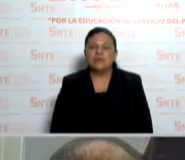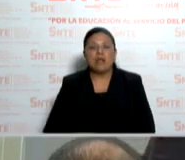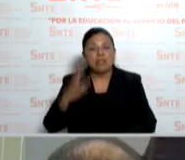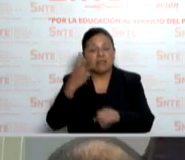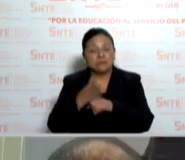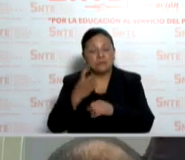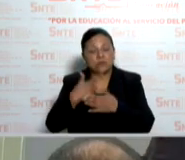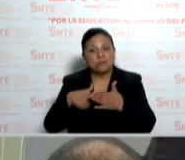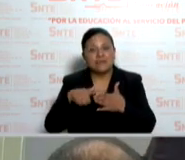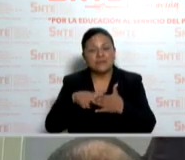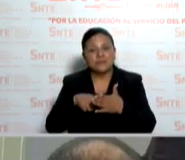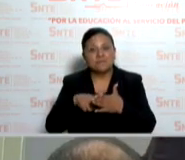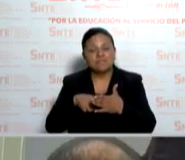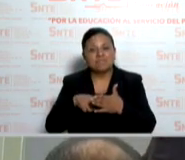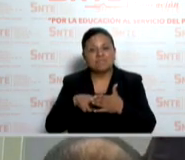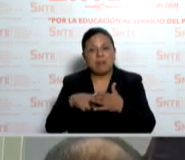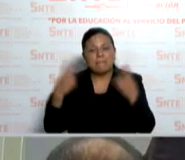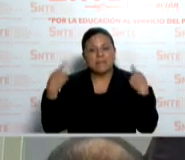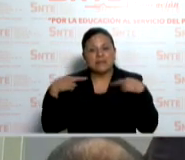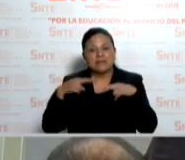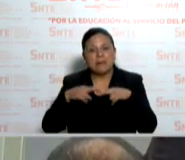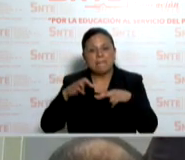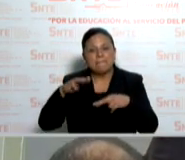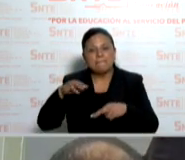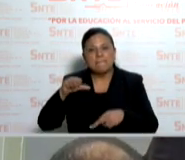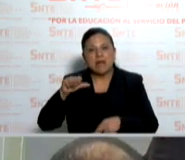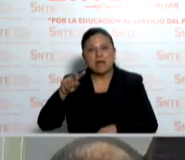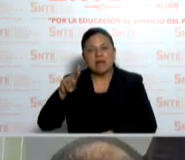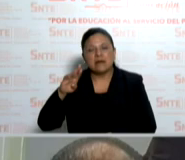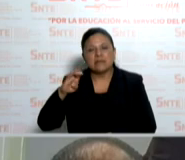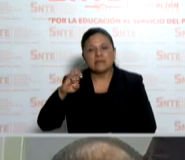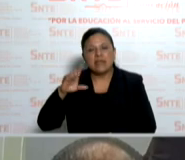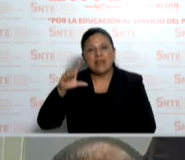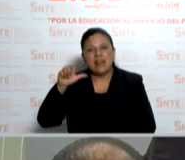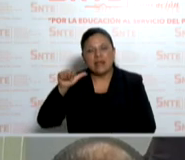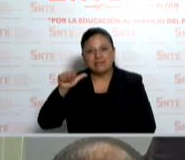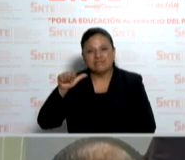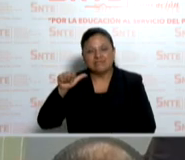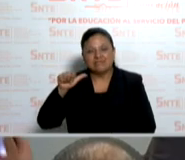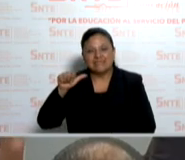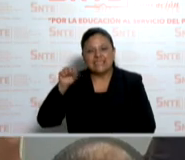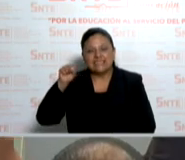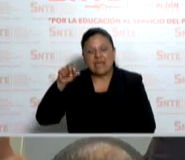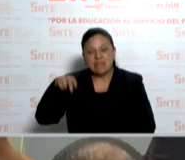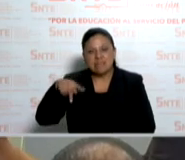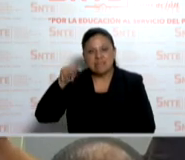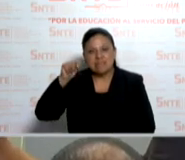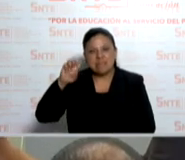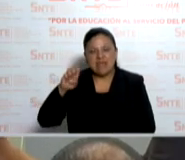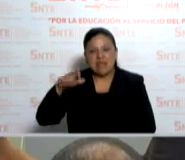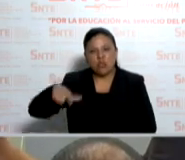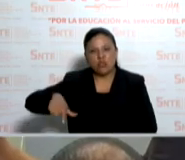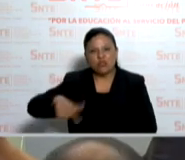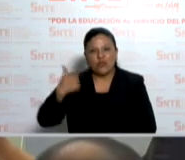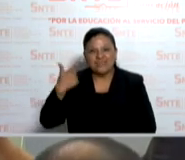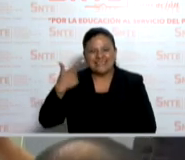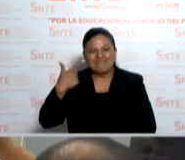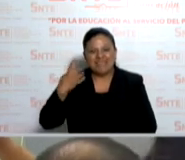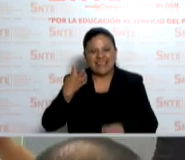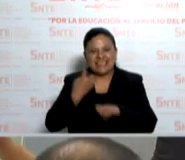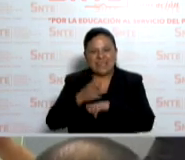Tercer lugar, profesora Marcela Buena Mojica, sección 12 del Estado de